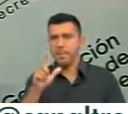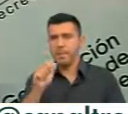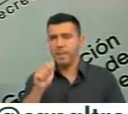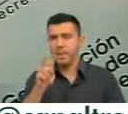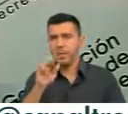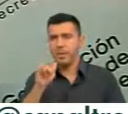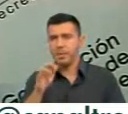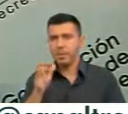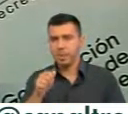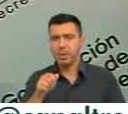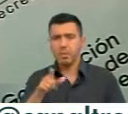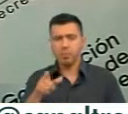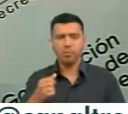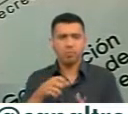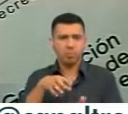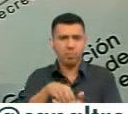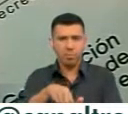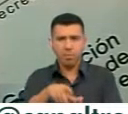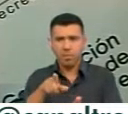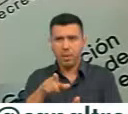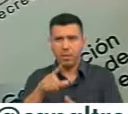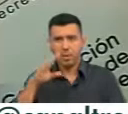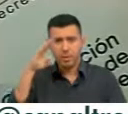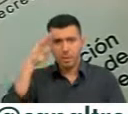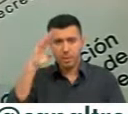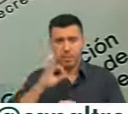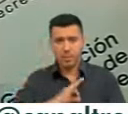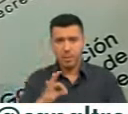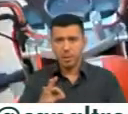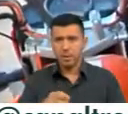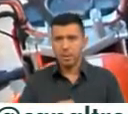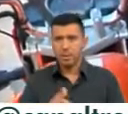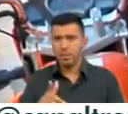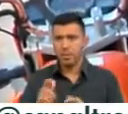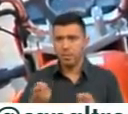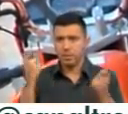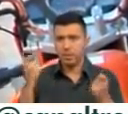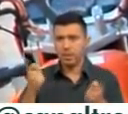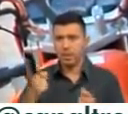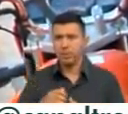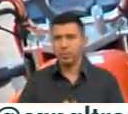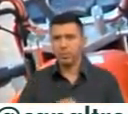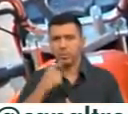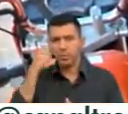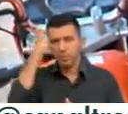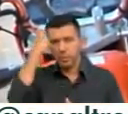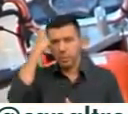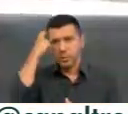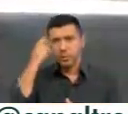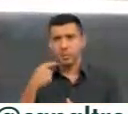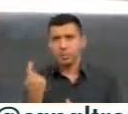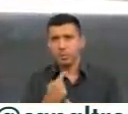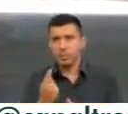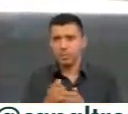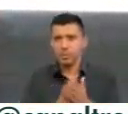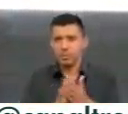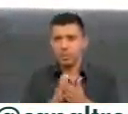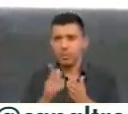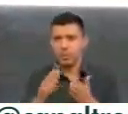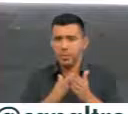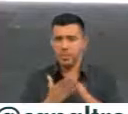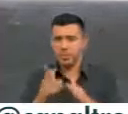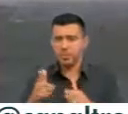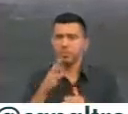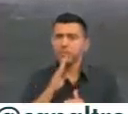una base militar de este hecho por fortuna no hay ninguna circunstancia que lamentar las autoridades incentivan a la población a dar información sobre los responsables